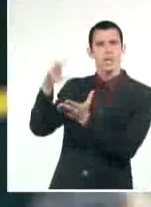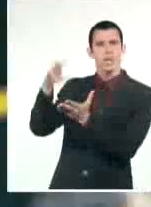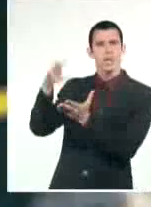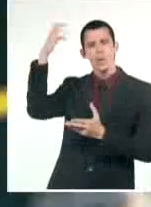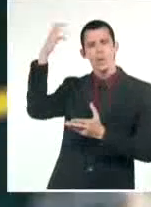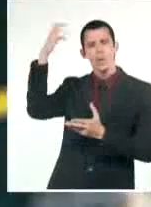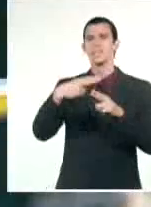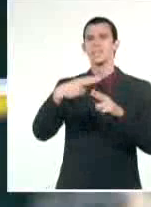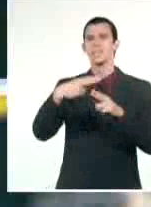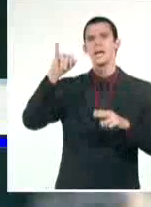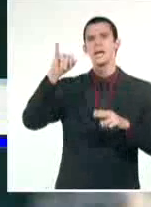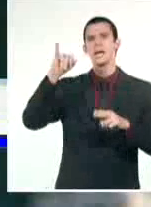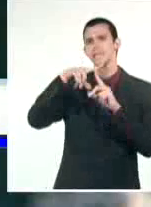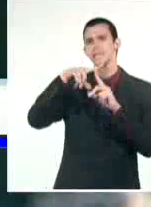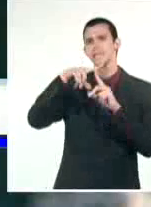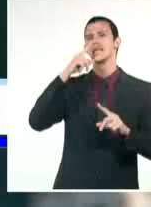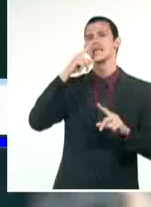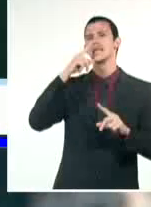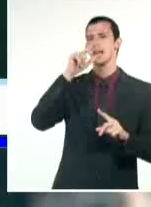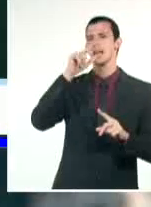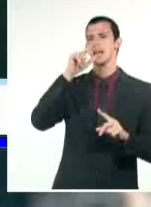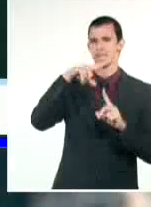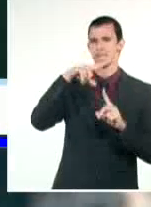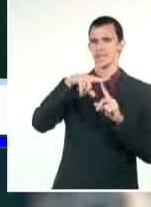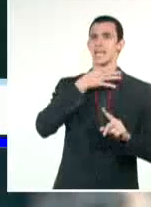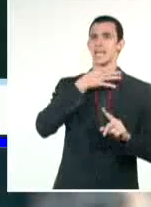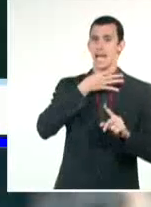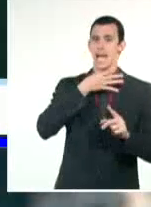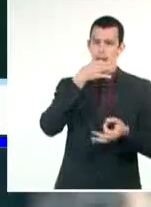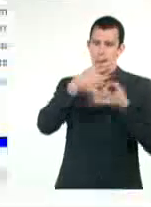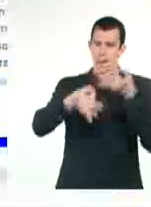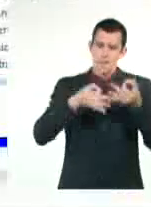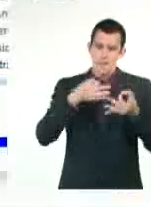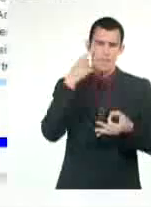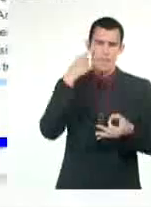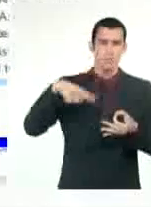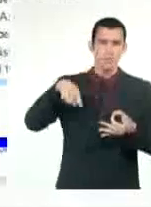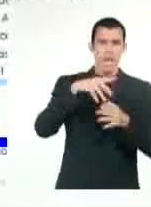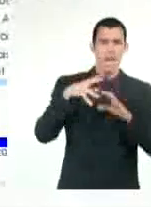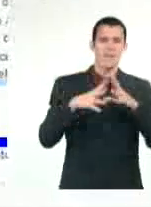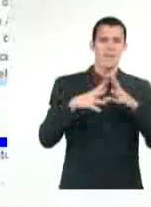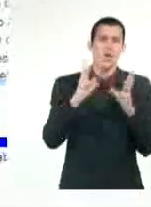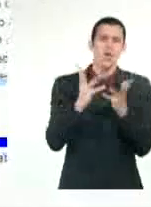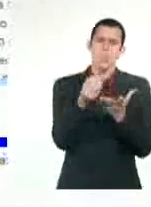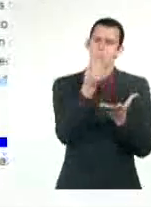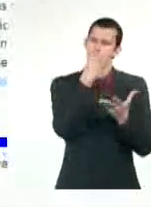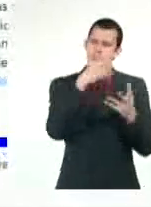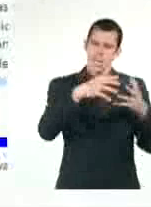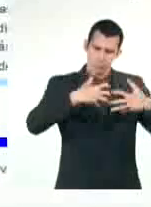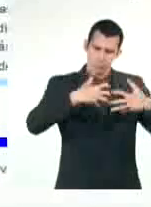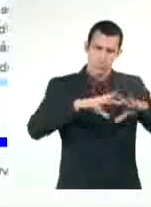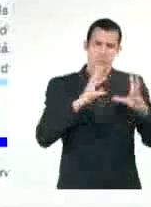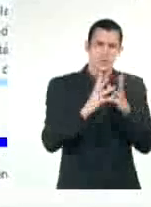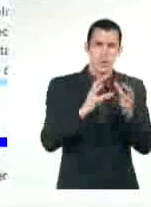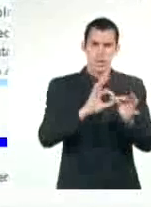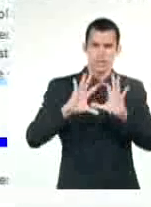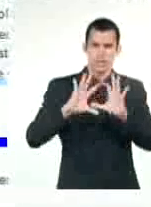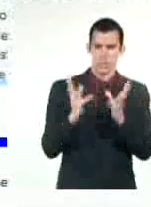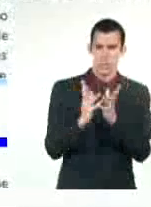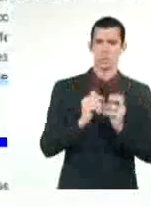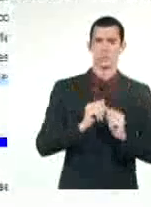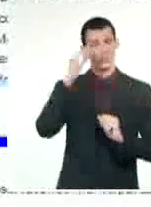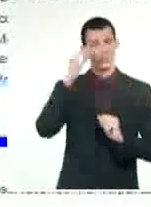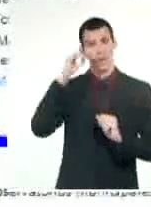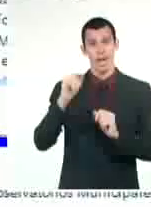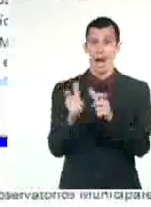Oficina de la Organización de Naciones Unidas para la Alimentación y la Agricultura, FAO, en La Habana, informa que hasta el 17 de este